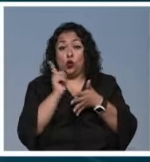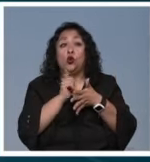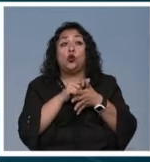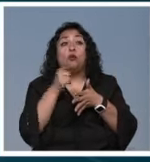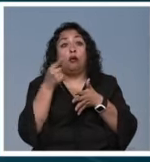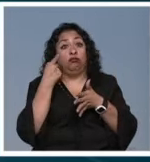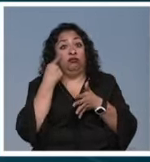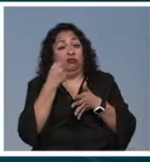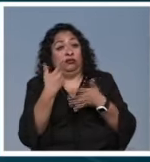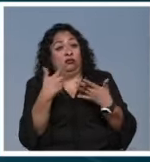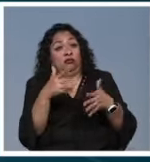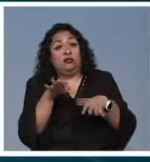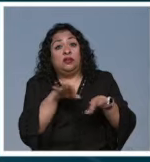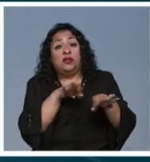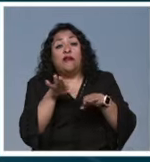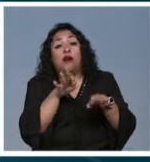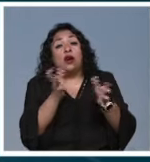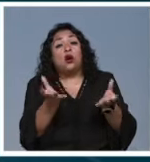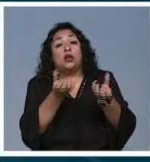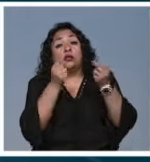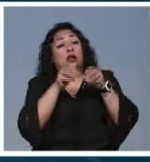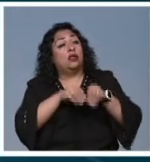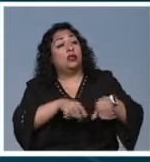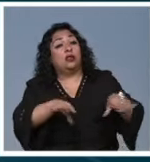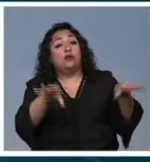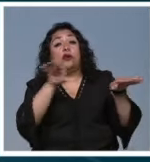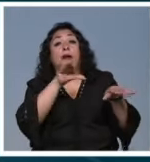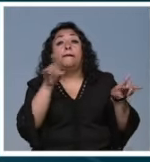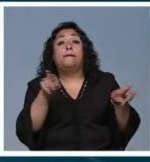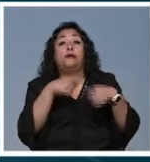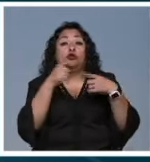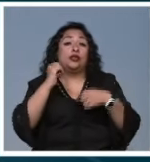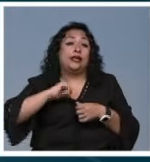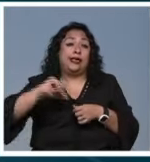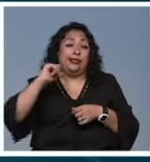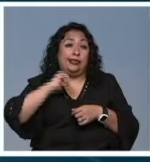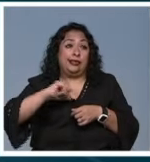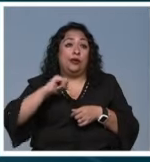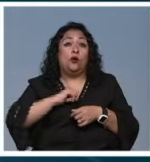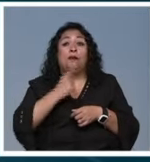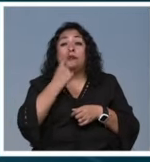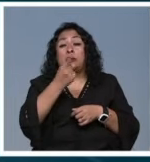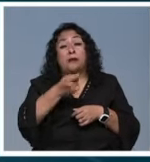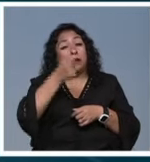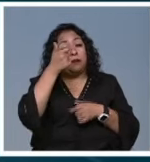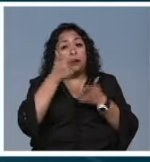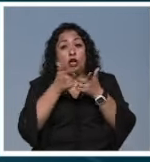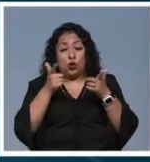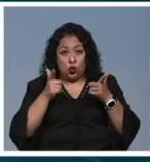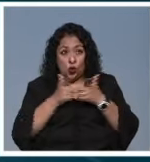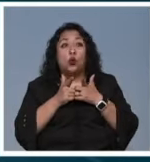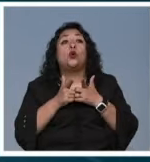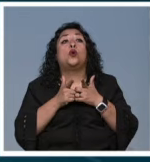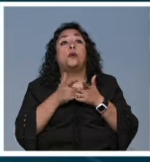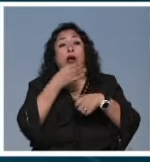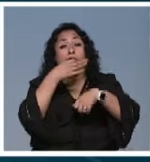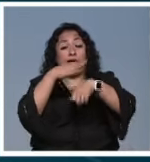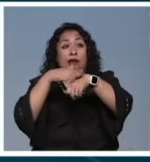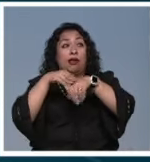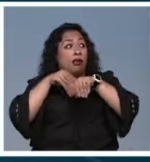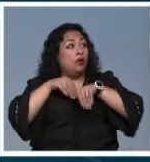se ha distinguido por su trabajo de rescate y difusión de la música antigua, siendo uno de los primeros grupos que se dio a la tarea